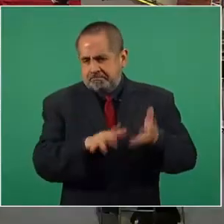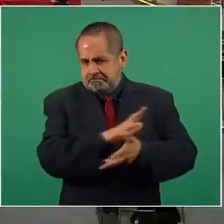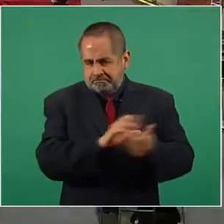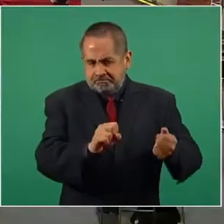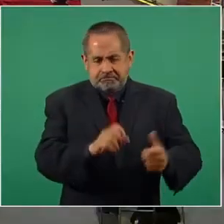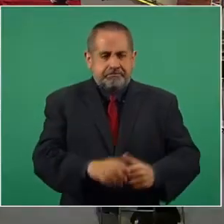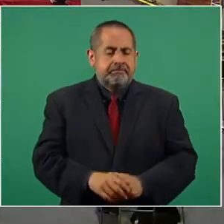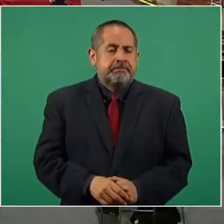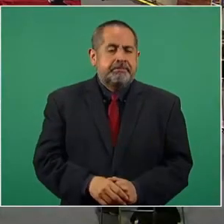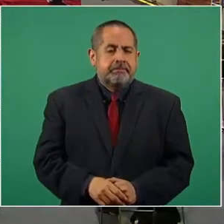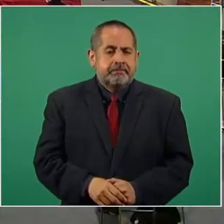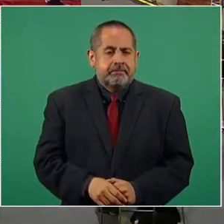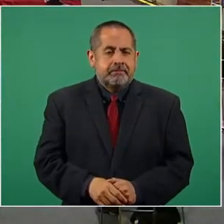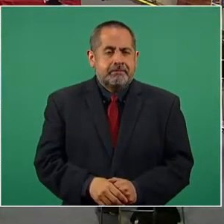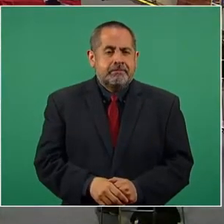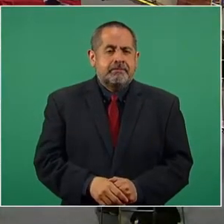favor.